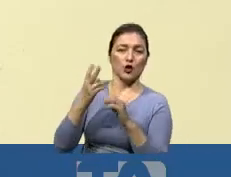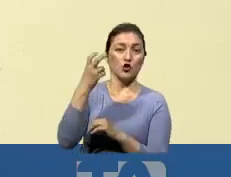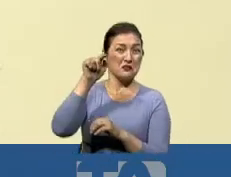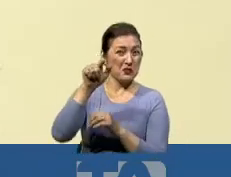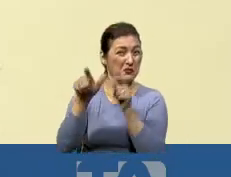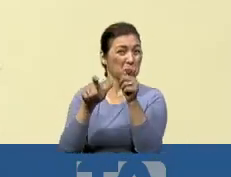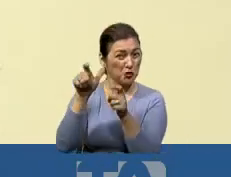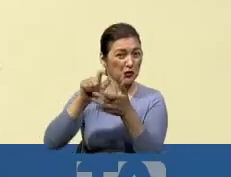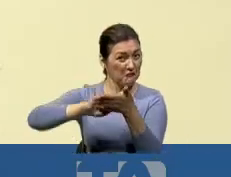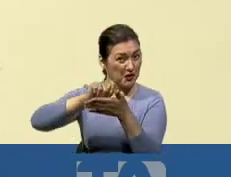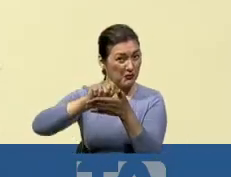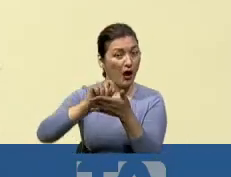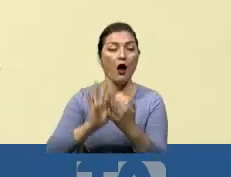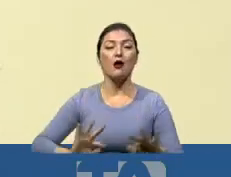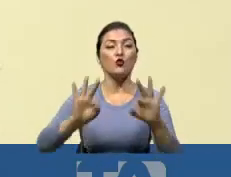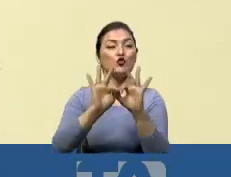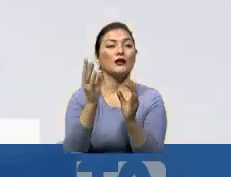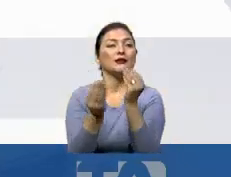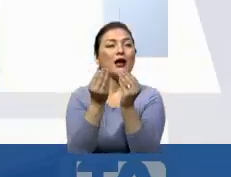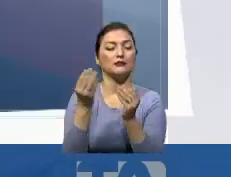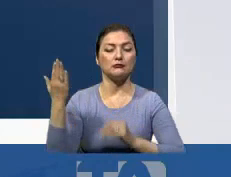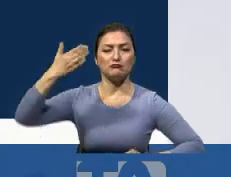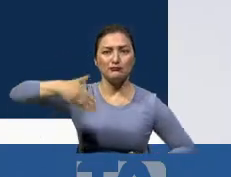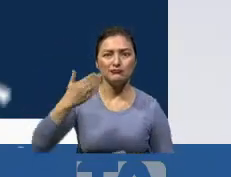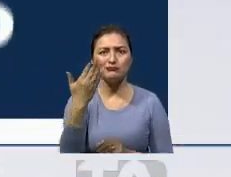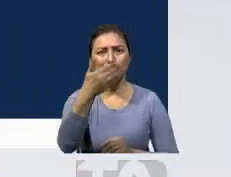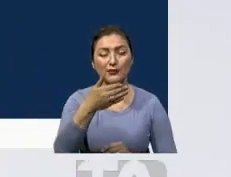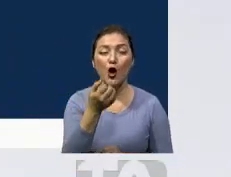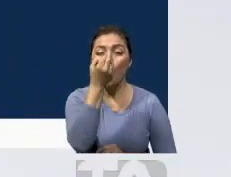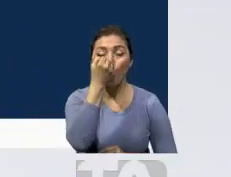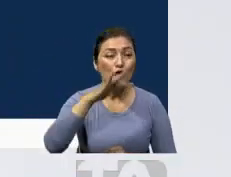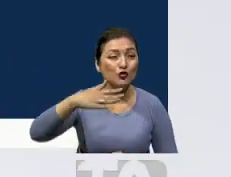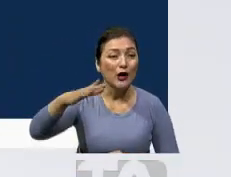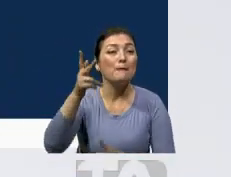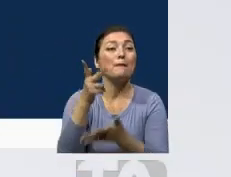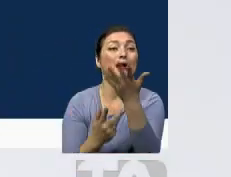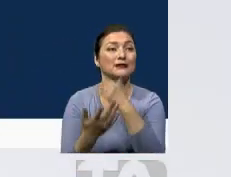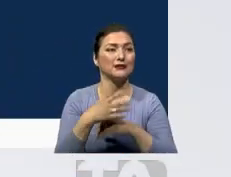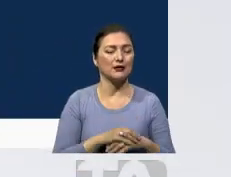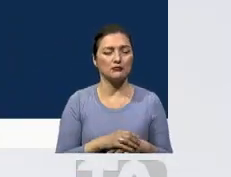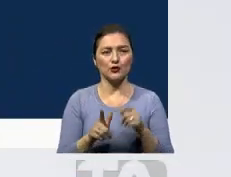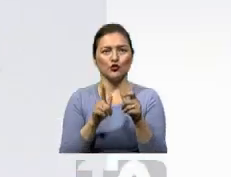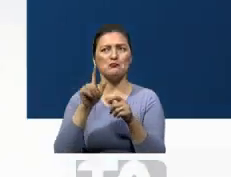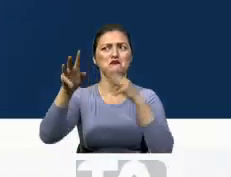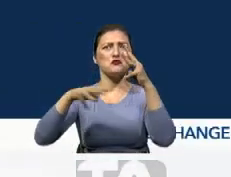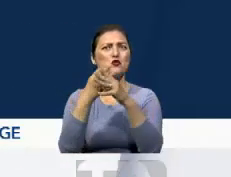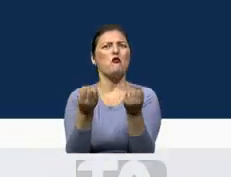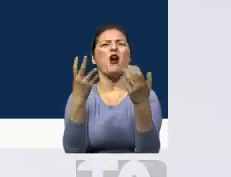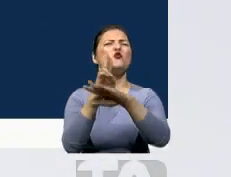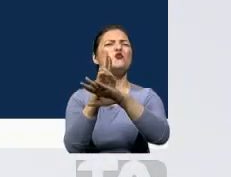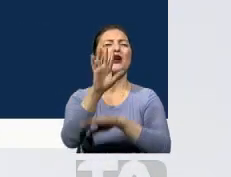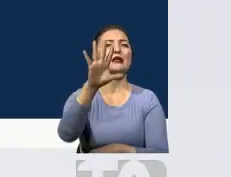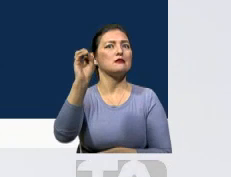significa que es importante qué hacemos qué pasa con el delfín la plataforma cuenta con más de 500 millones de usuarios en el mundo y